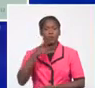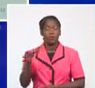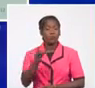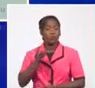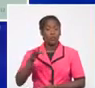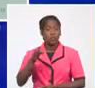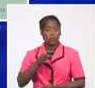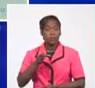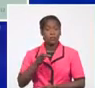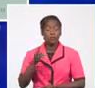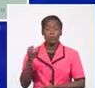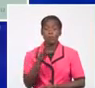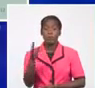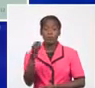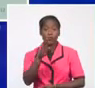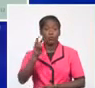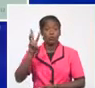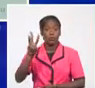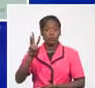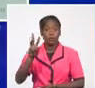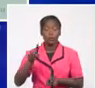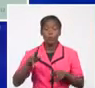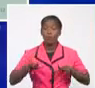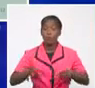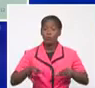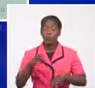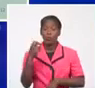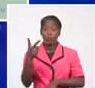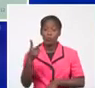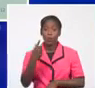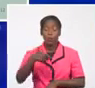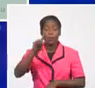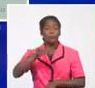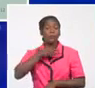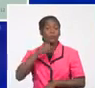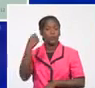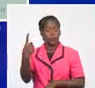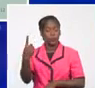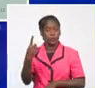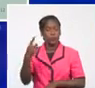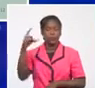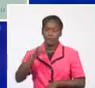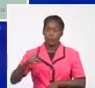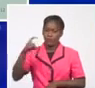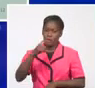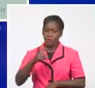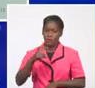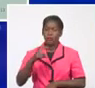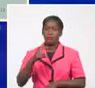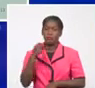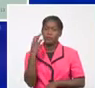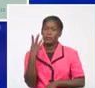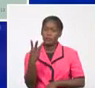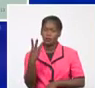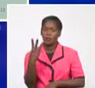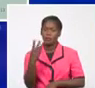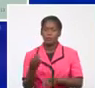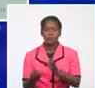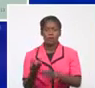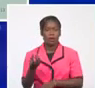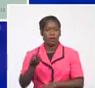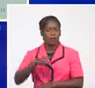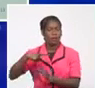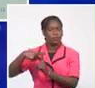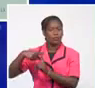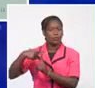con 3 cada uno, Morón con 2 y 1 de enero con 1 caso. Camagüey, 3 casos autóctonos,